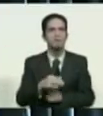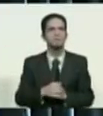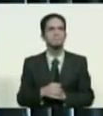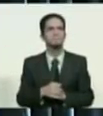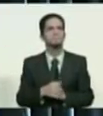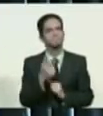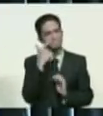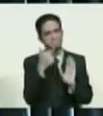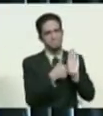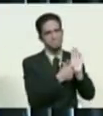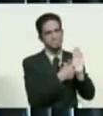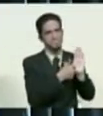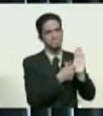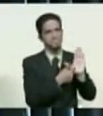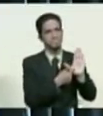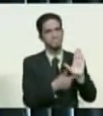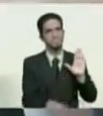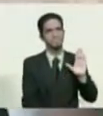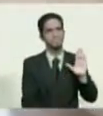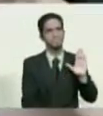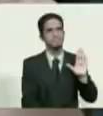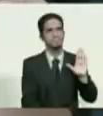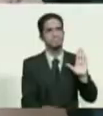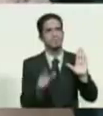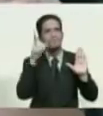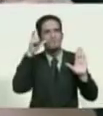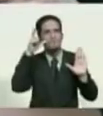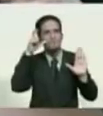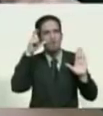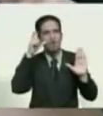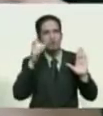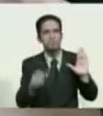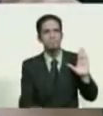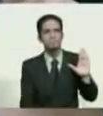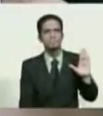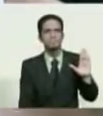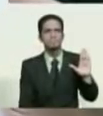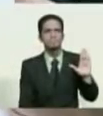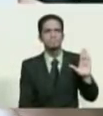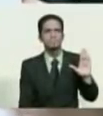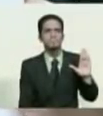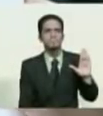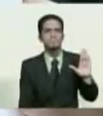alias Pico. Esta es una foto más reciente de él,